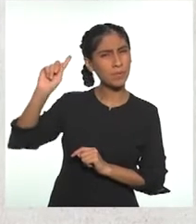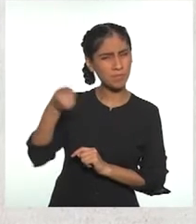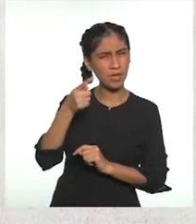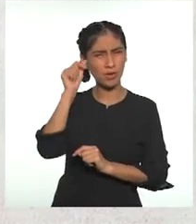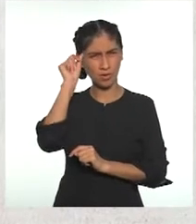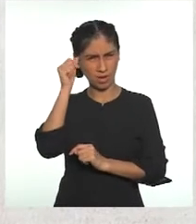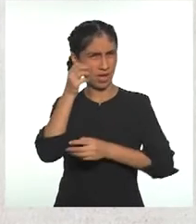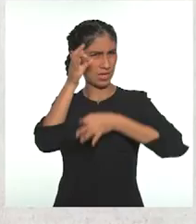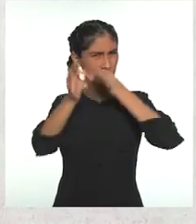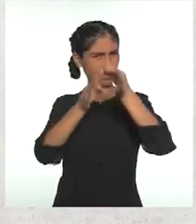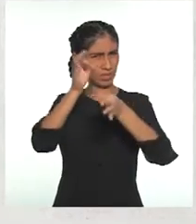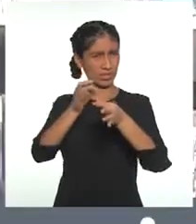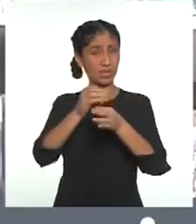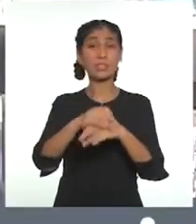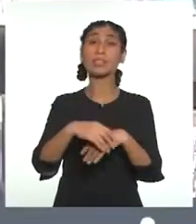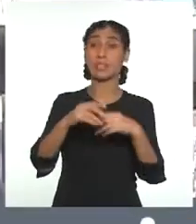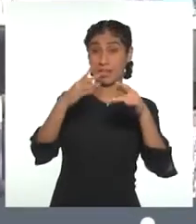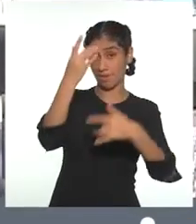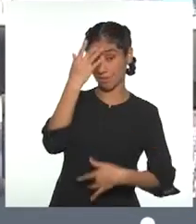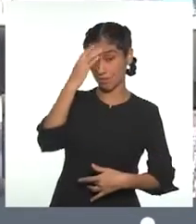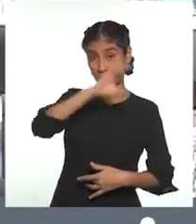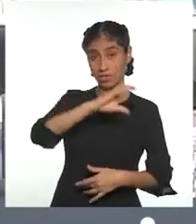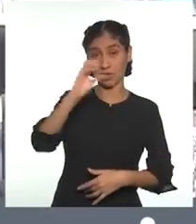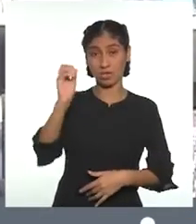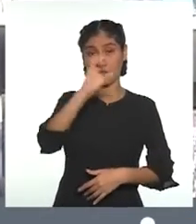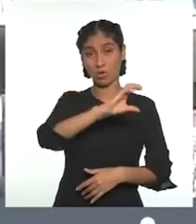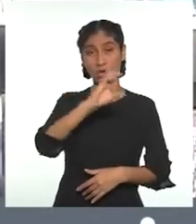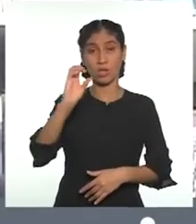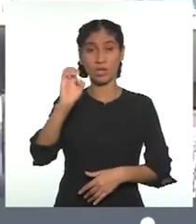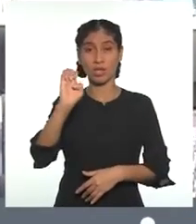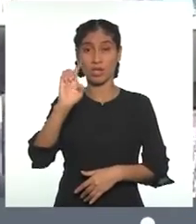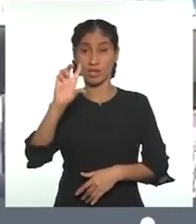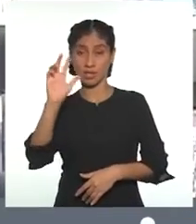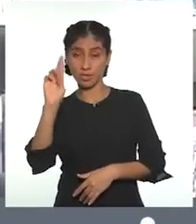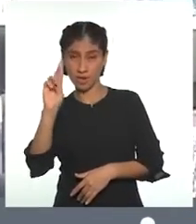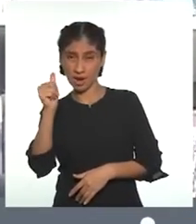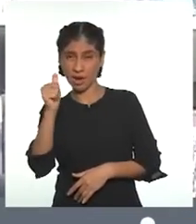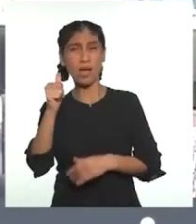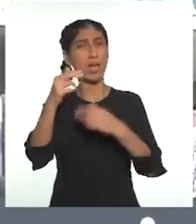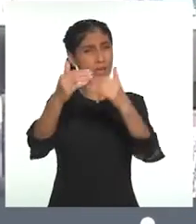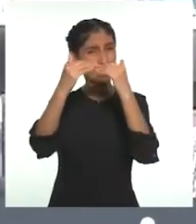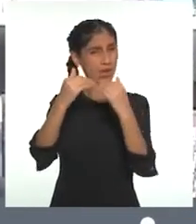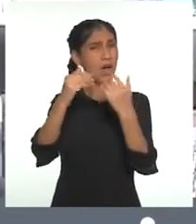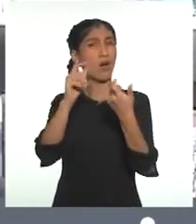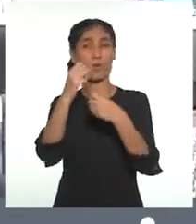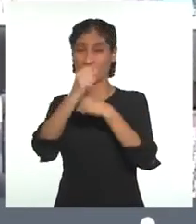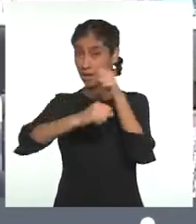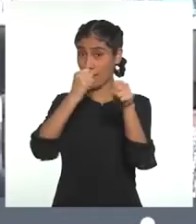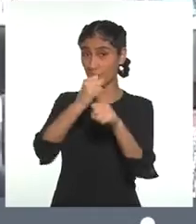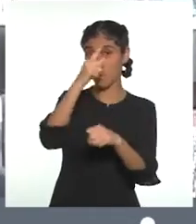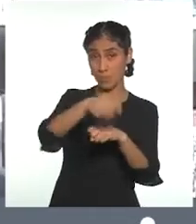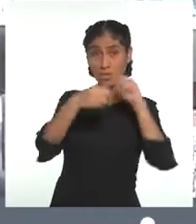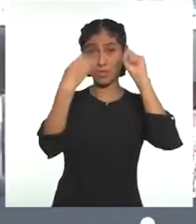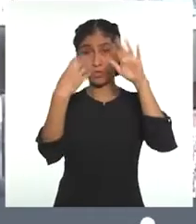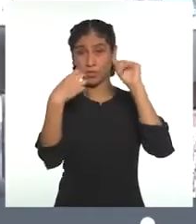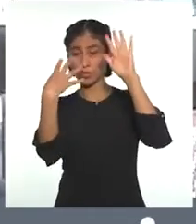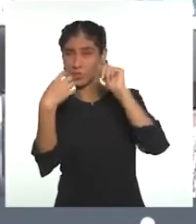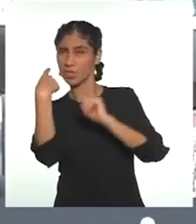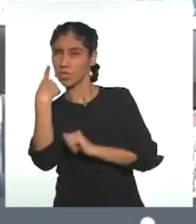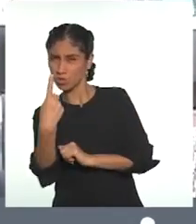epidemia del cólera se extendió por el país en 1991, causada por una bacteria, la Vibrio